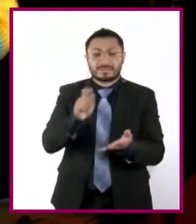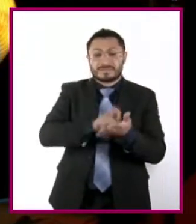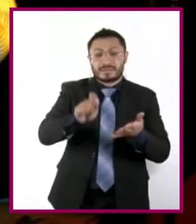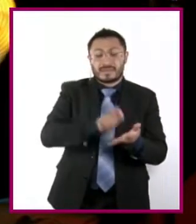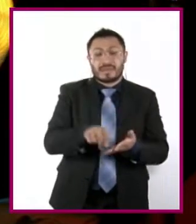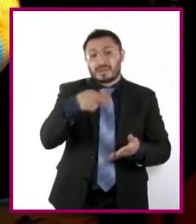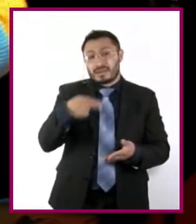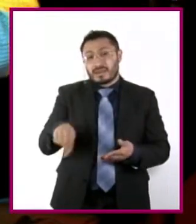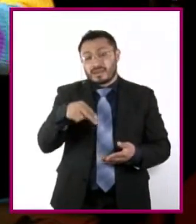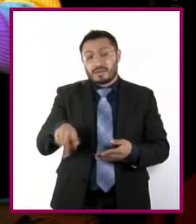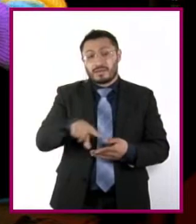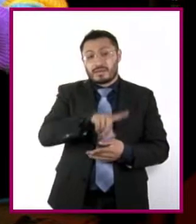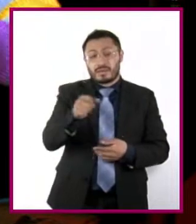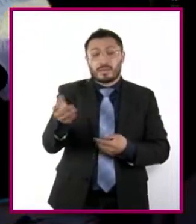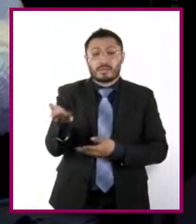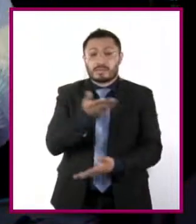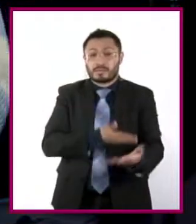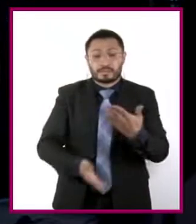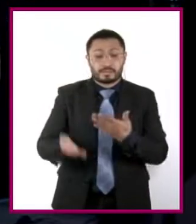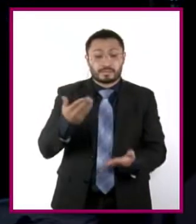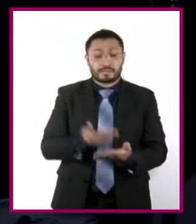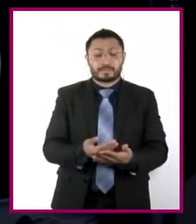Después intercambiamos las tarjetas.